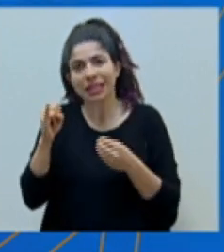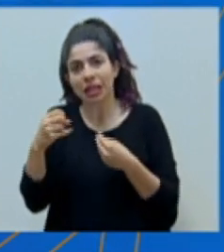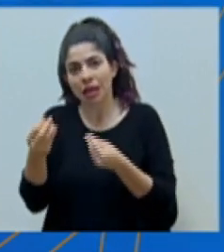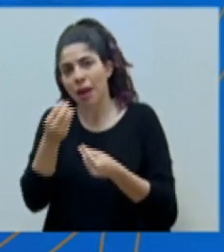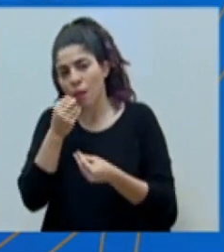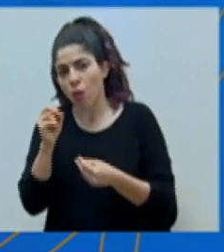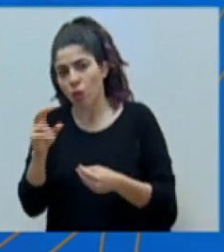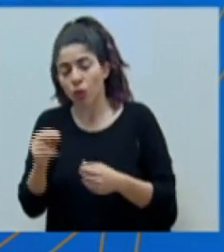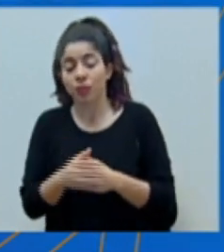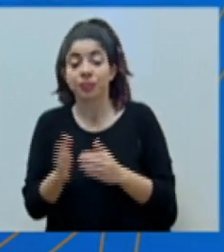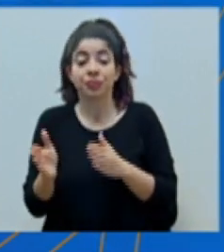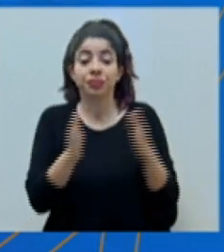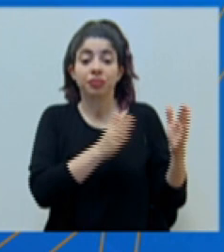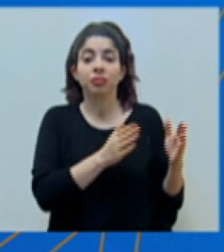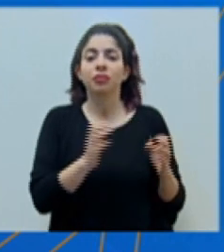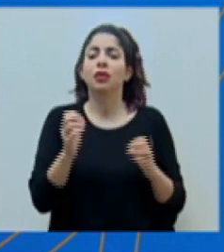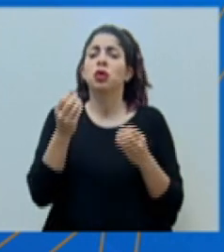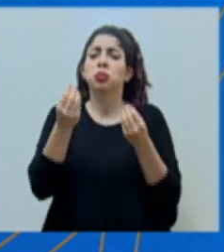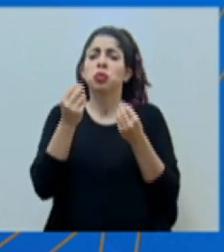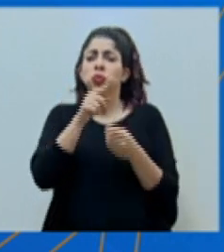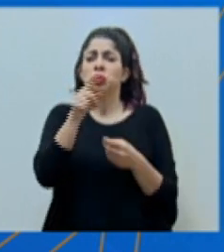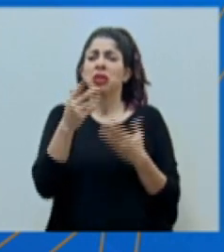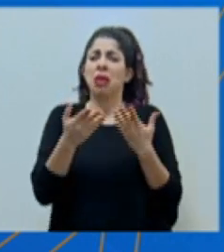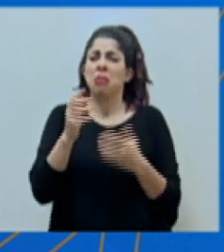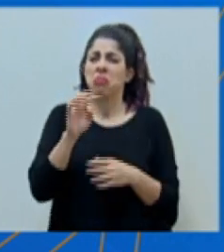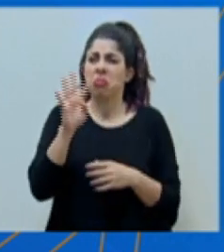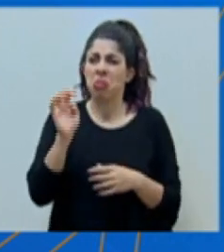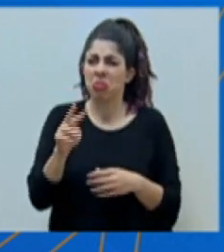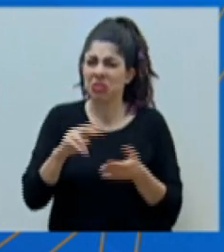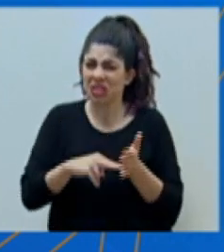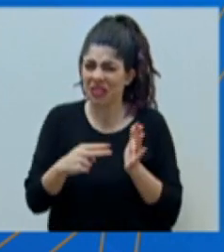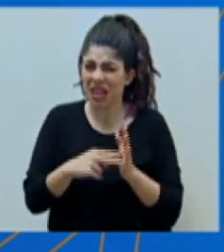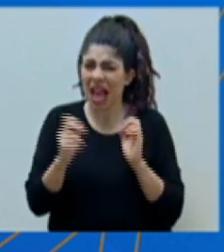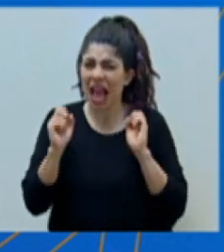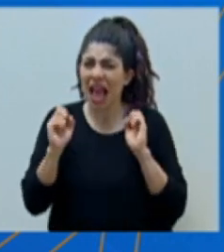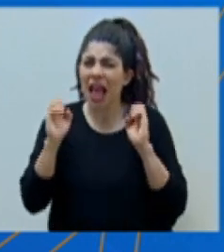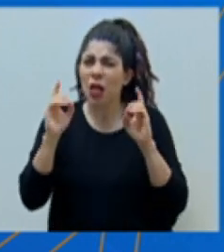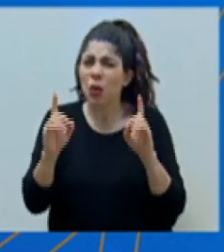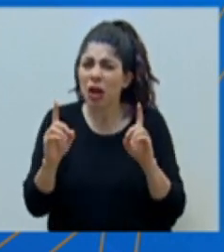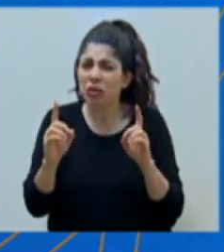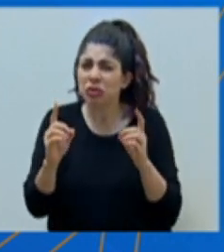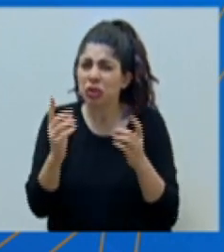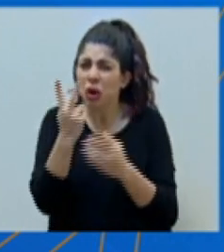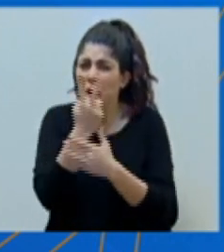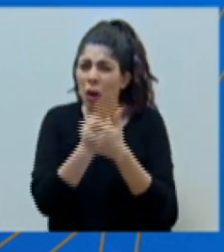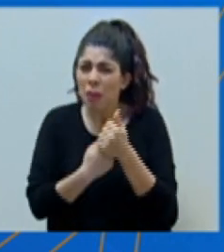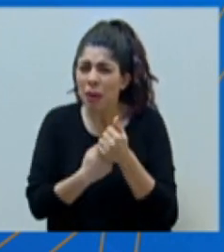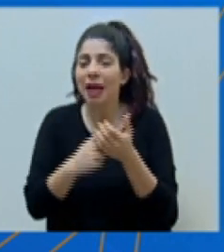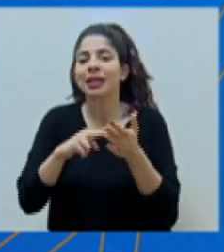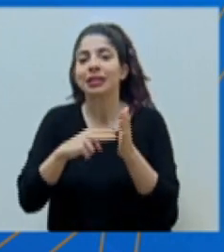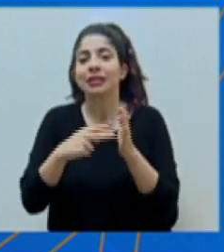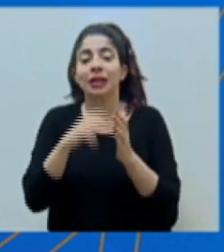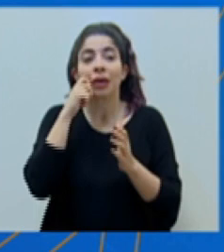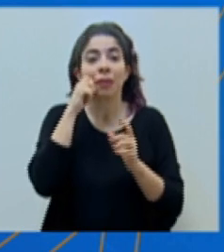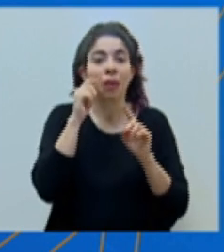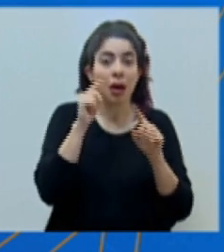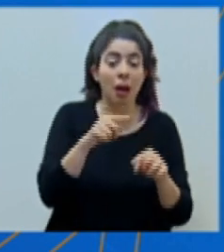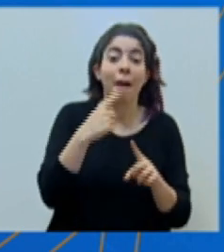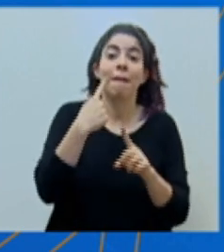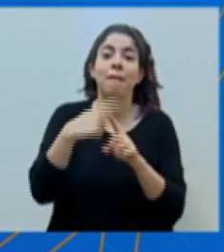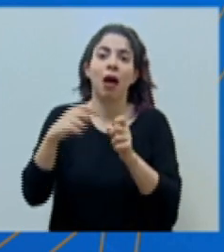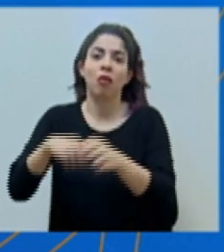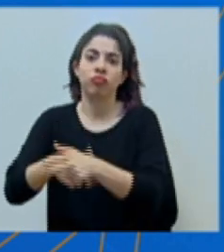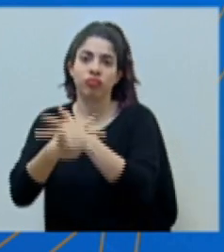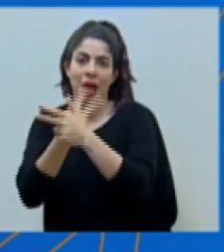la educación combinada? Se estarán preguntando muchos de ustedes. Bueno, es ese ambiente presencial y a distancia, donde la persona